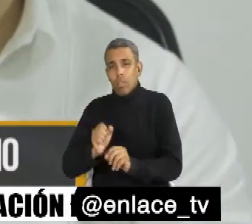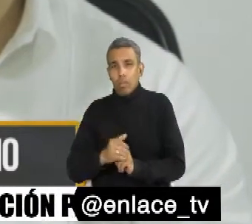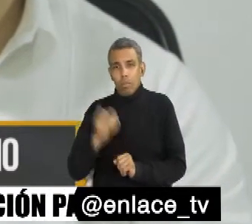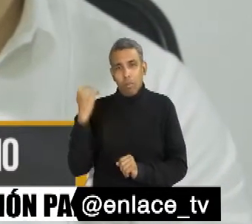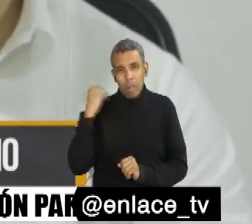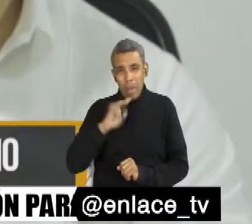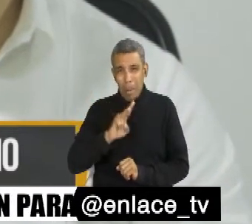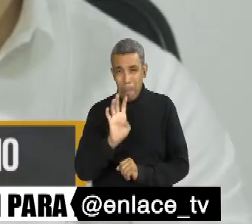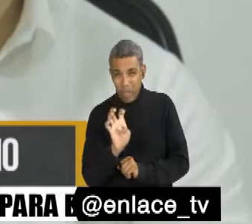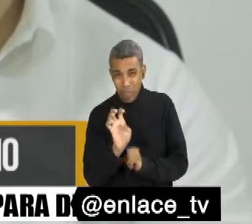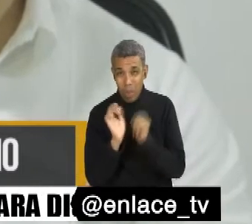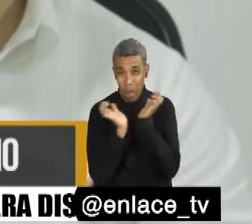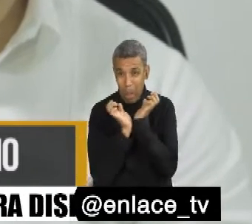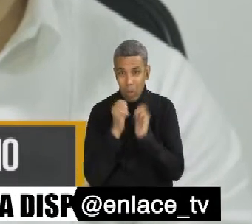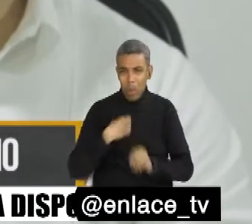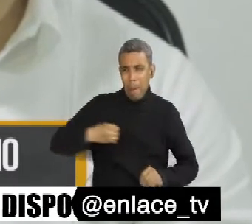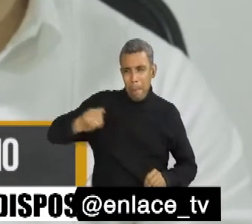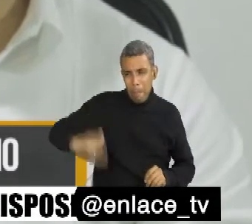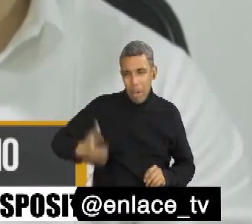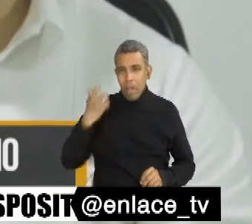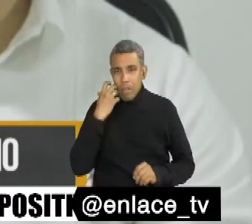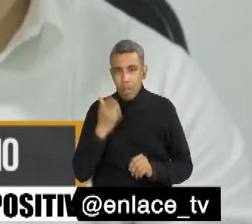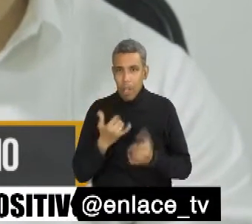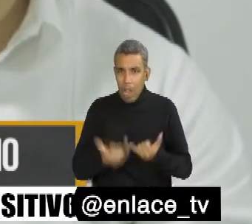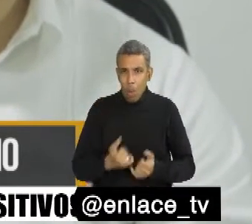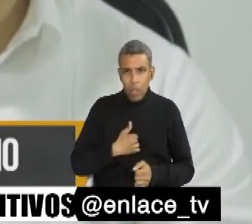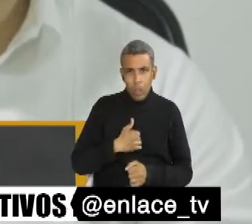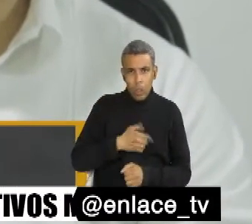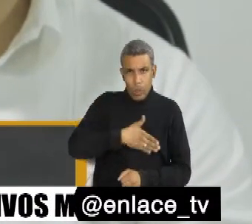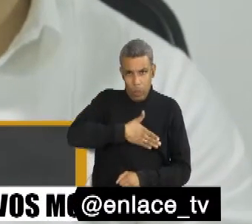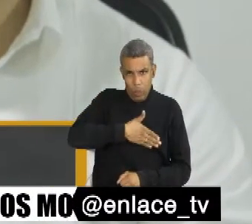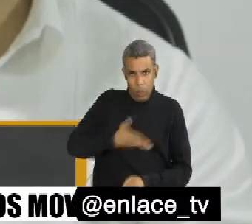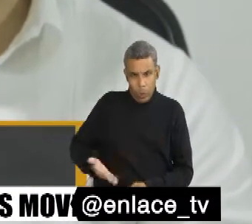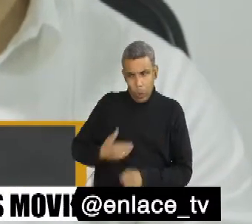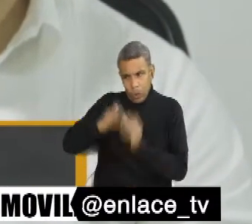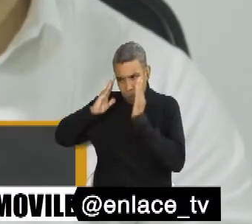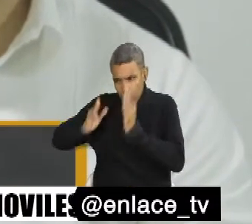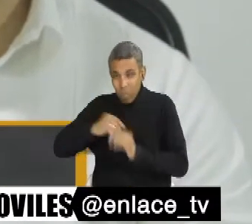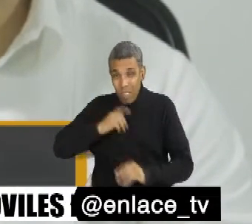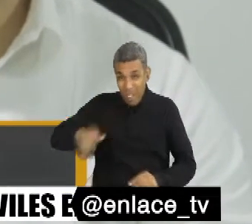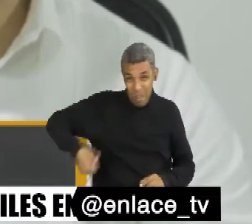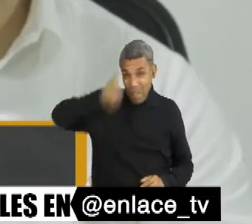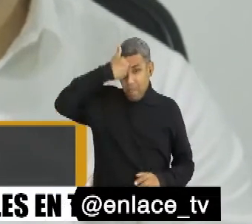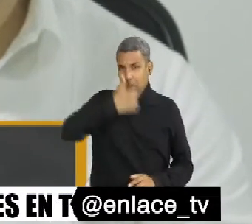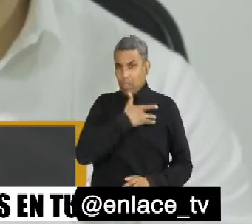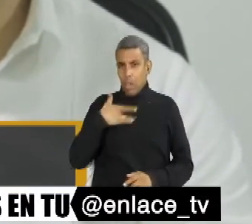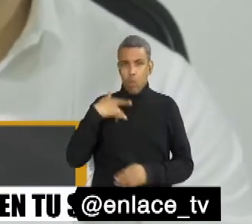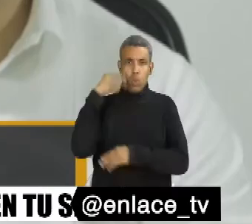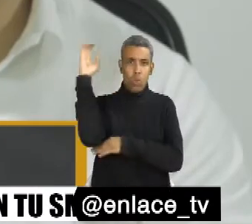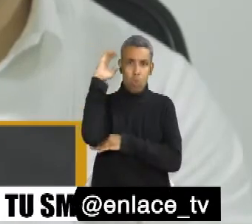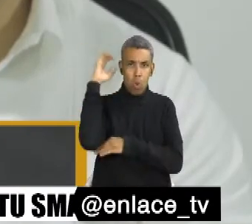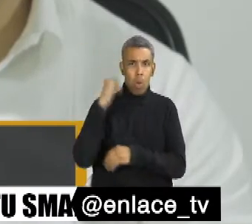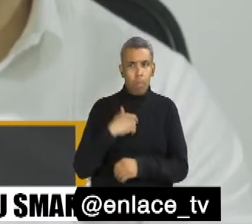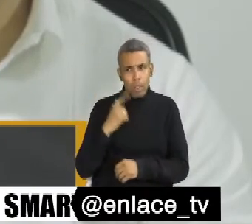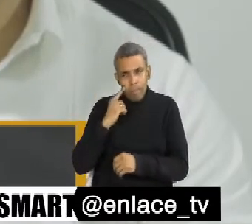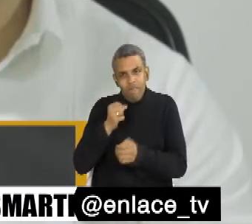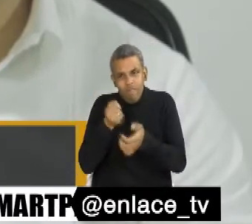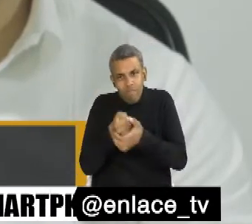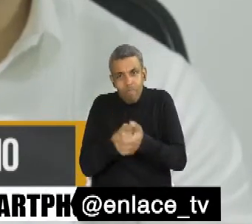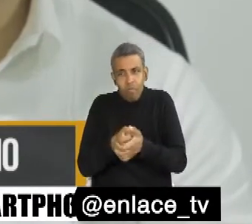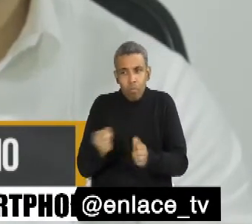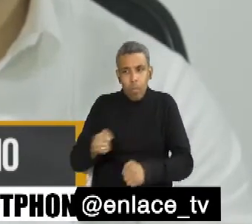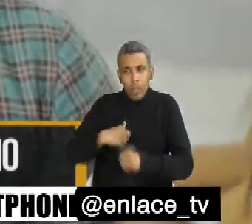estamos mirando cómo podemos llevar este caso ante la Superintendencia de Salud para efectos de que a la niña no se le siga negando